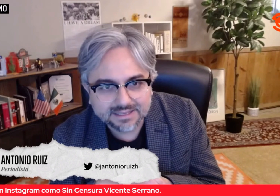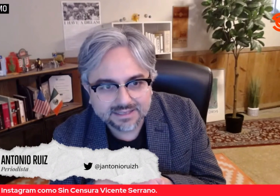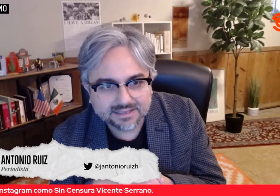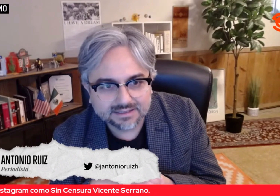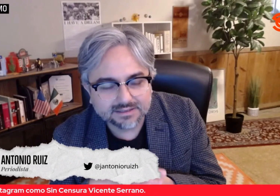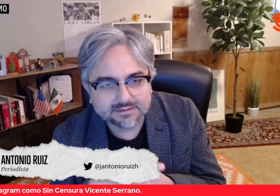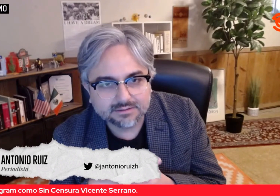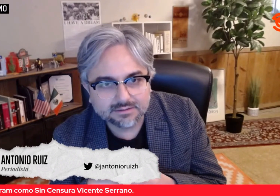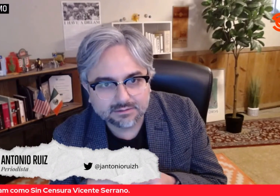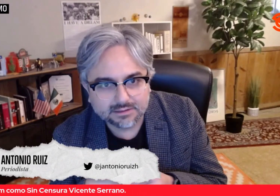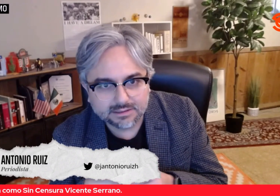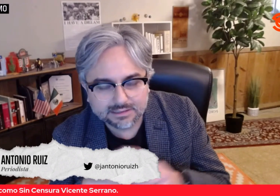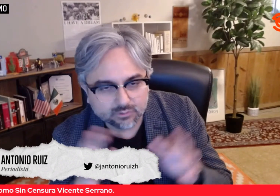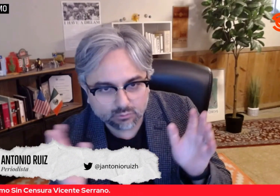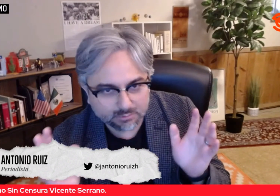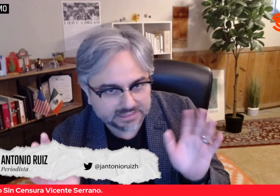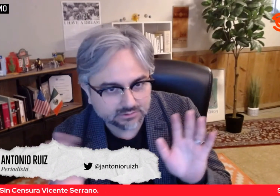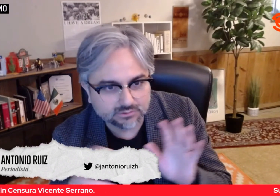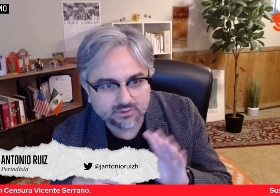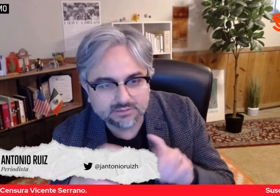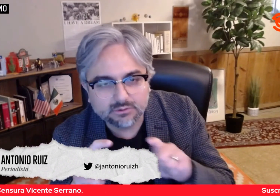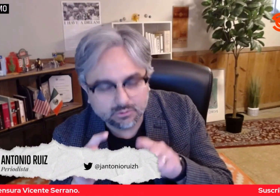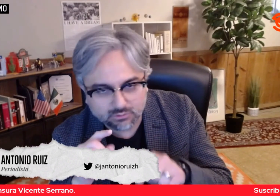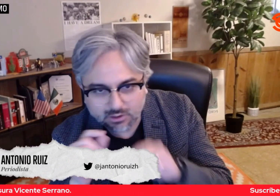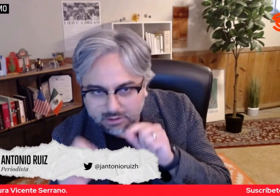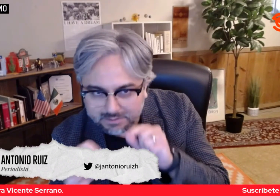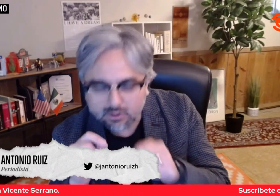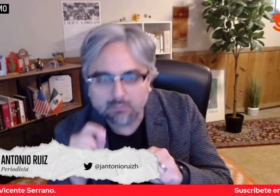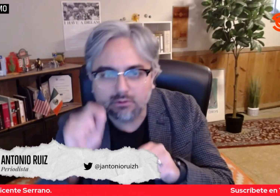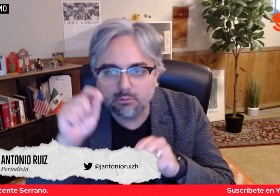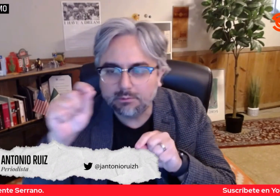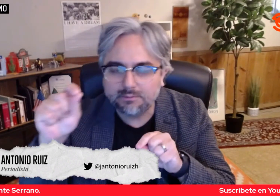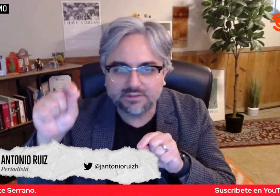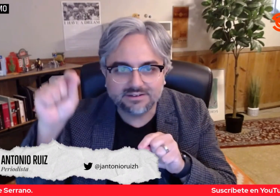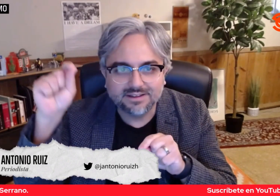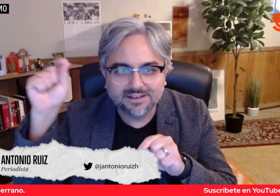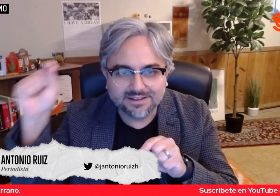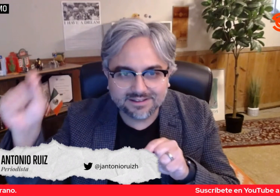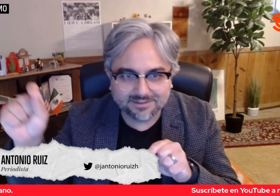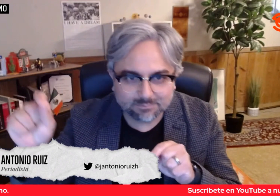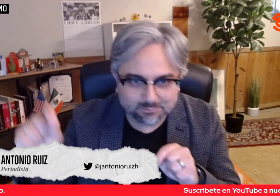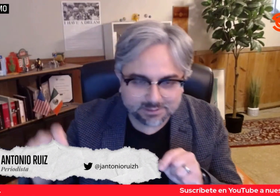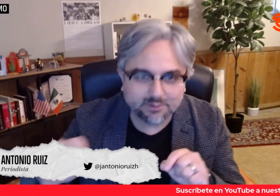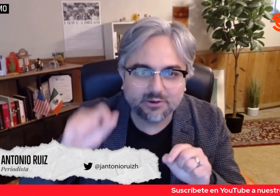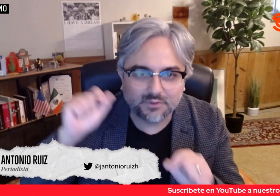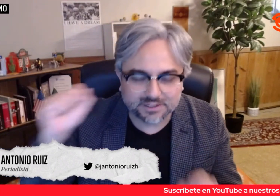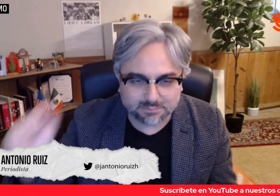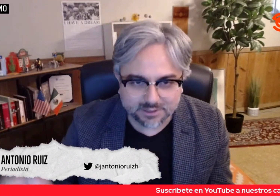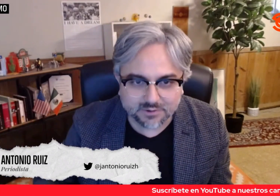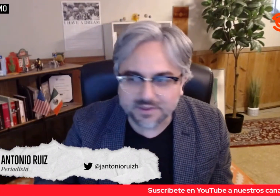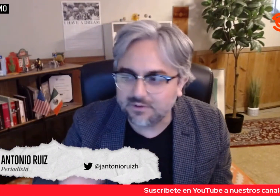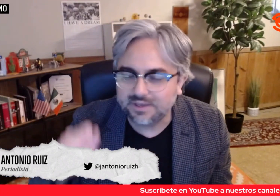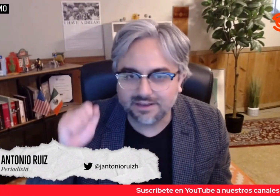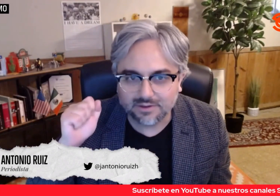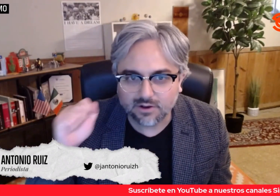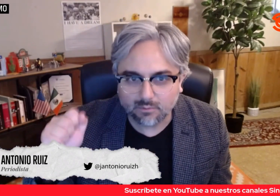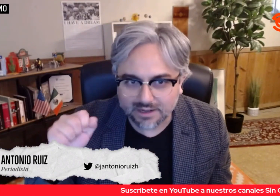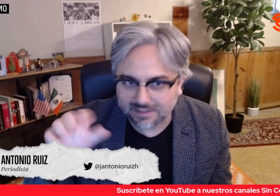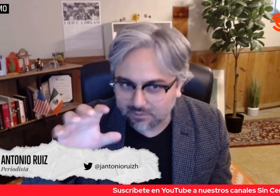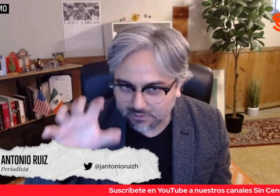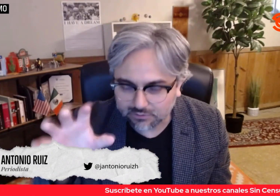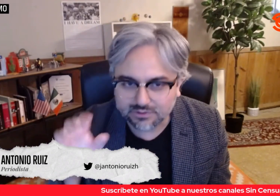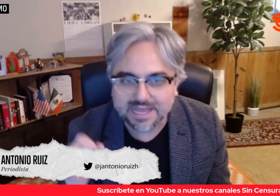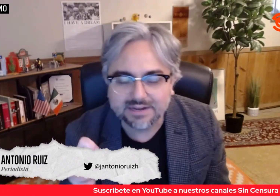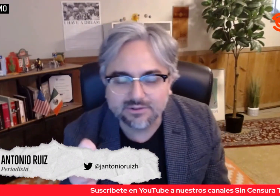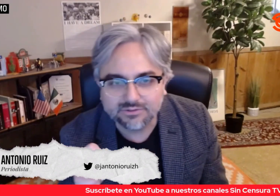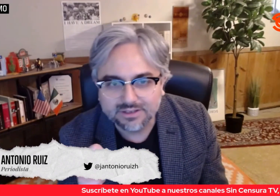INAI en estos momentos, ¿no? Y ahorita lo voy a ver cómo vamos a ir periódico tras periódico y cómo